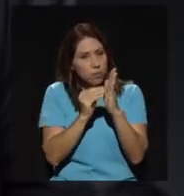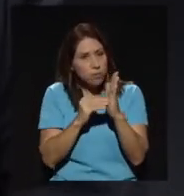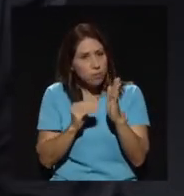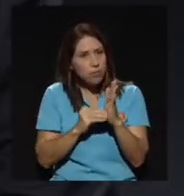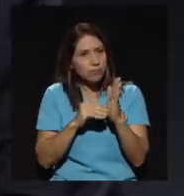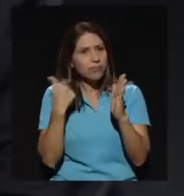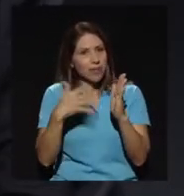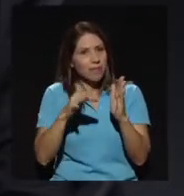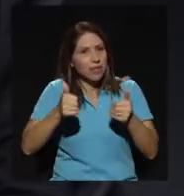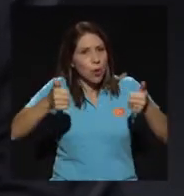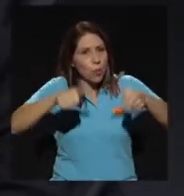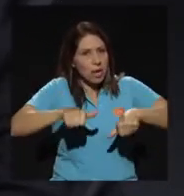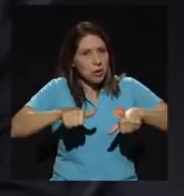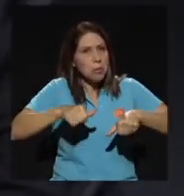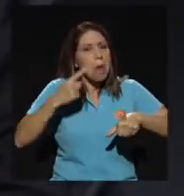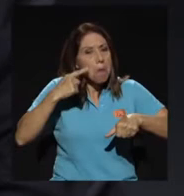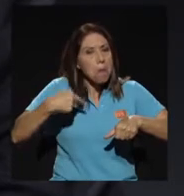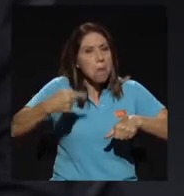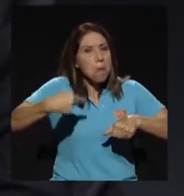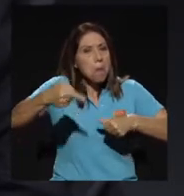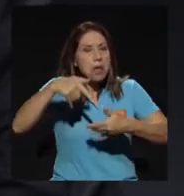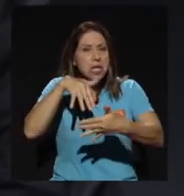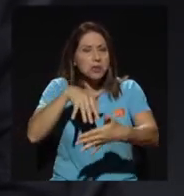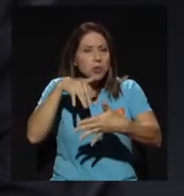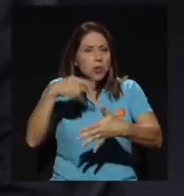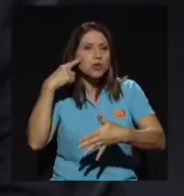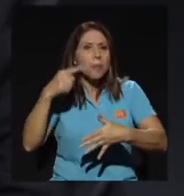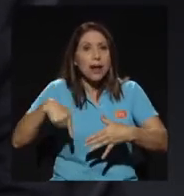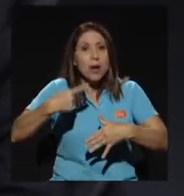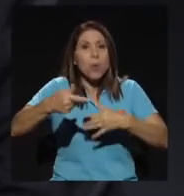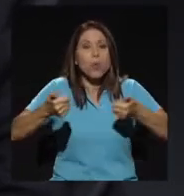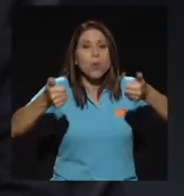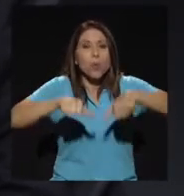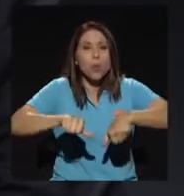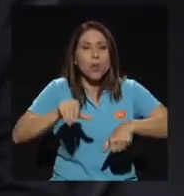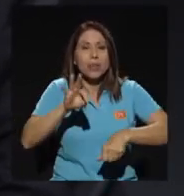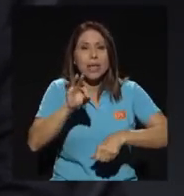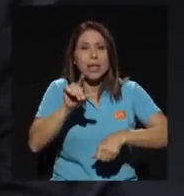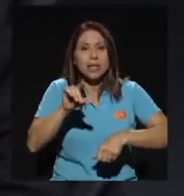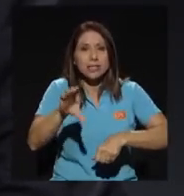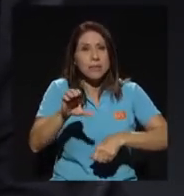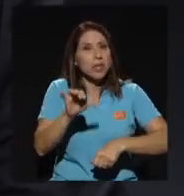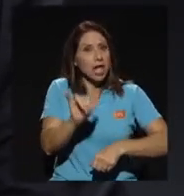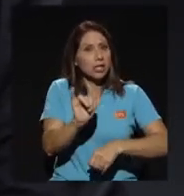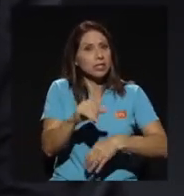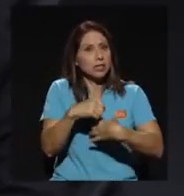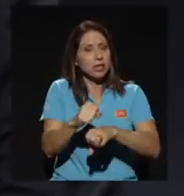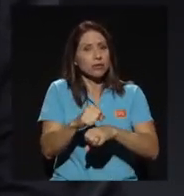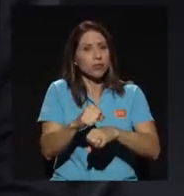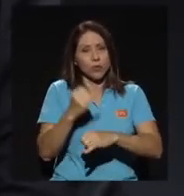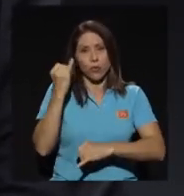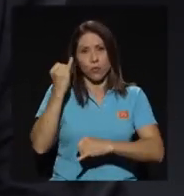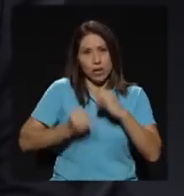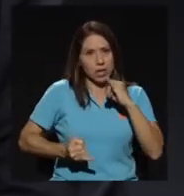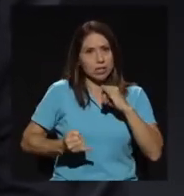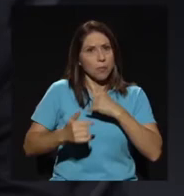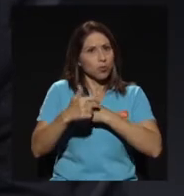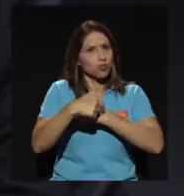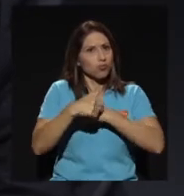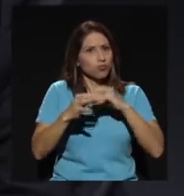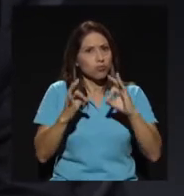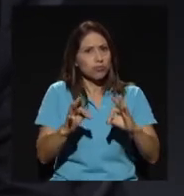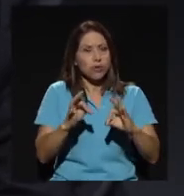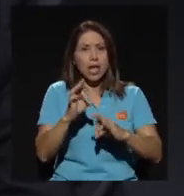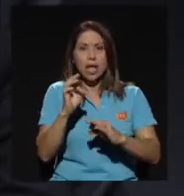los estudios para un tratado y así fue y lo finalizamos en tiempo en el 2010 fue